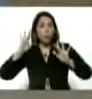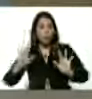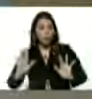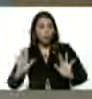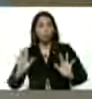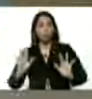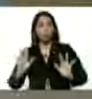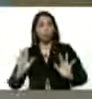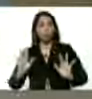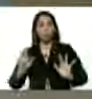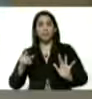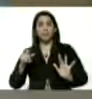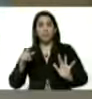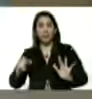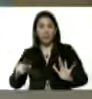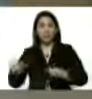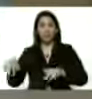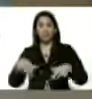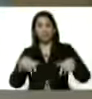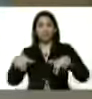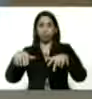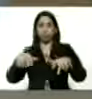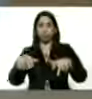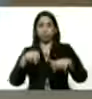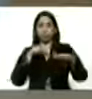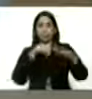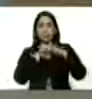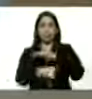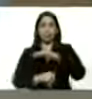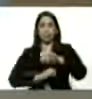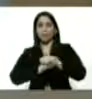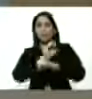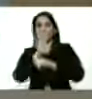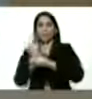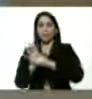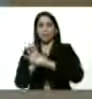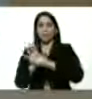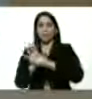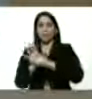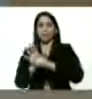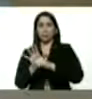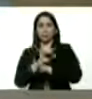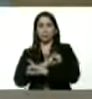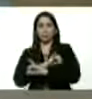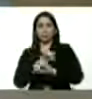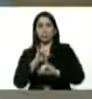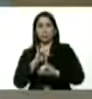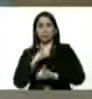de por esos corredores es que haya ingresado el virus que ya ha